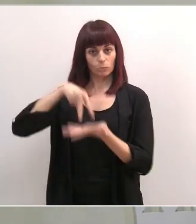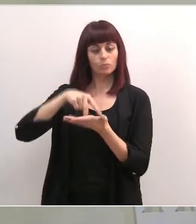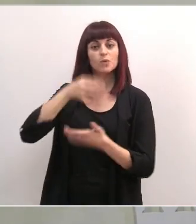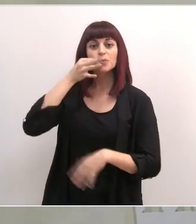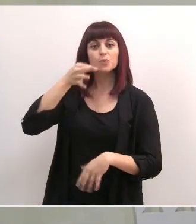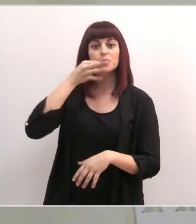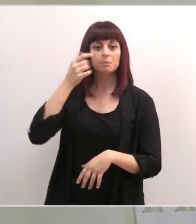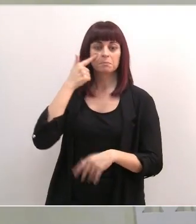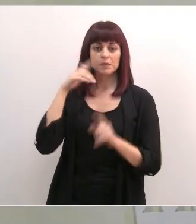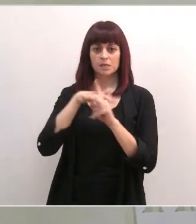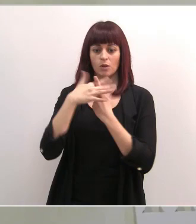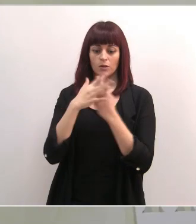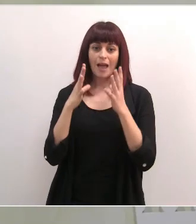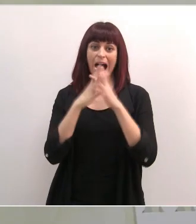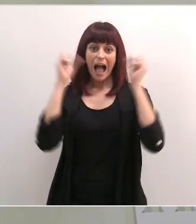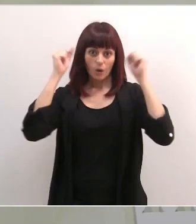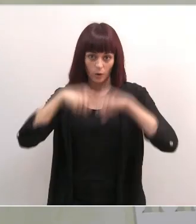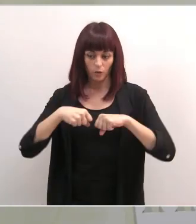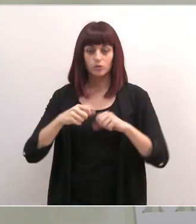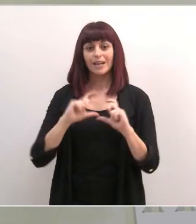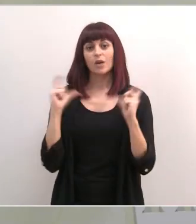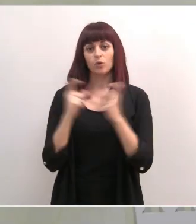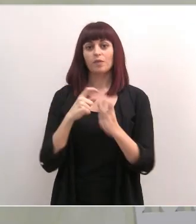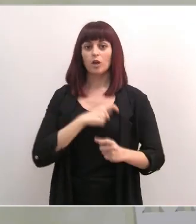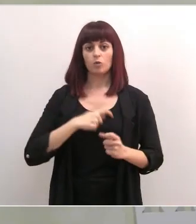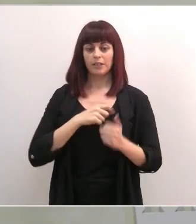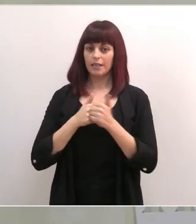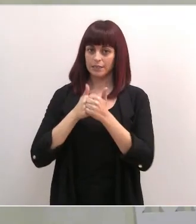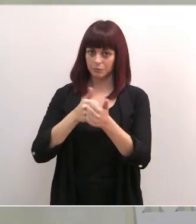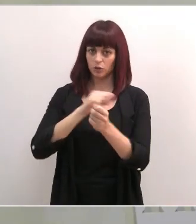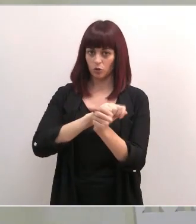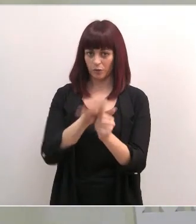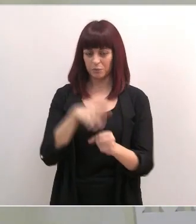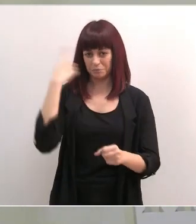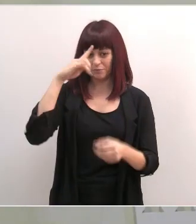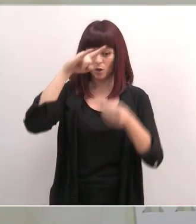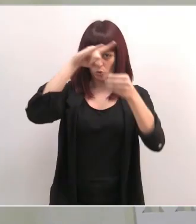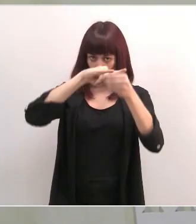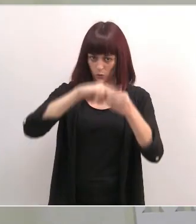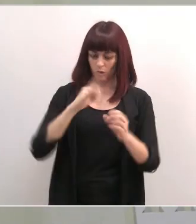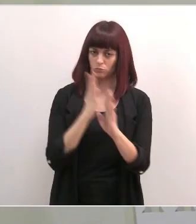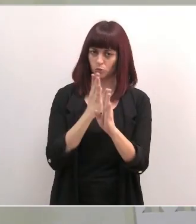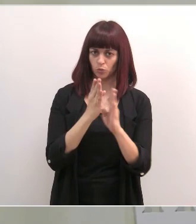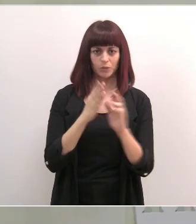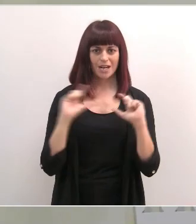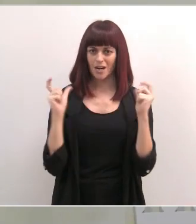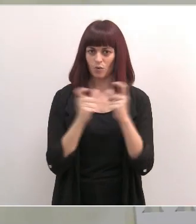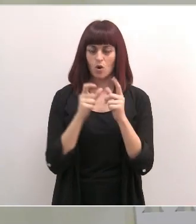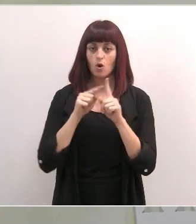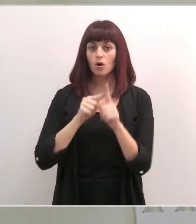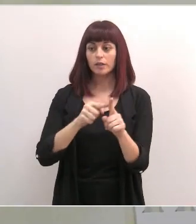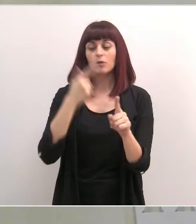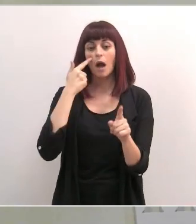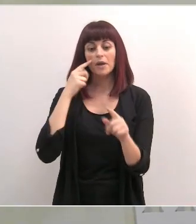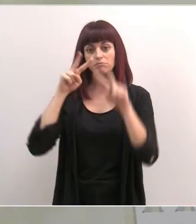Comparezco para dar cuenta de los acuerdos adoptados en la reunión del Comité de Seguimiento COVID, que como todos los lunes se ha reunido con objeto de